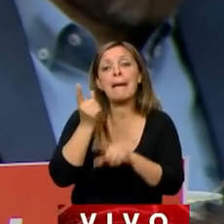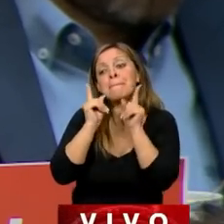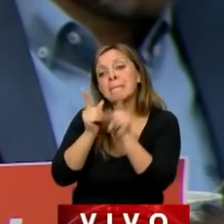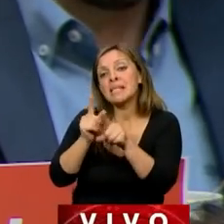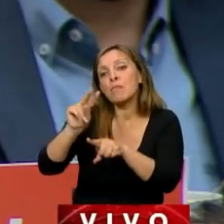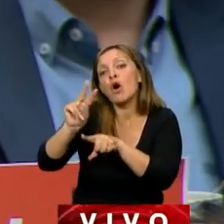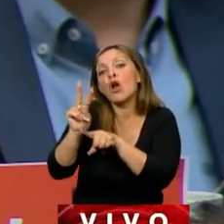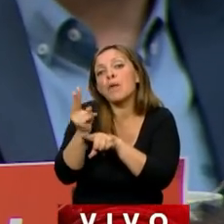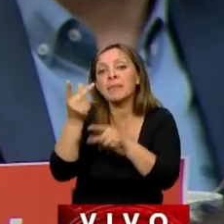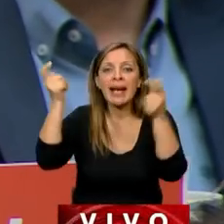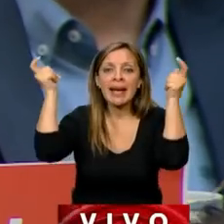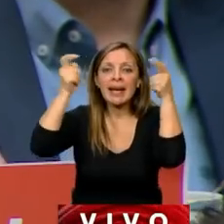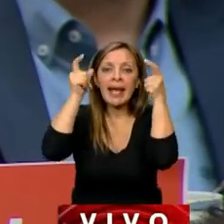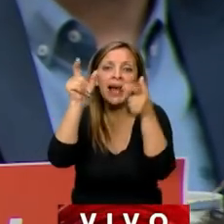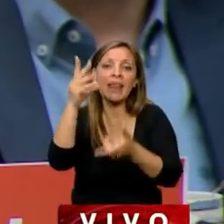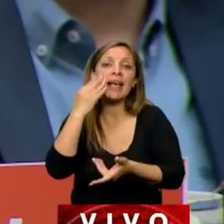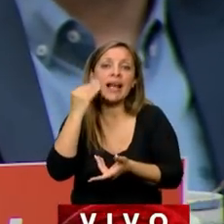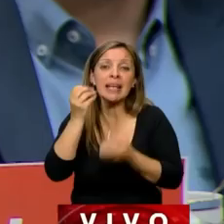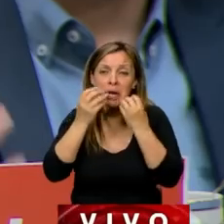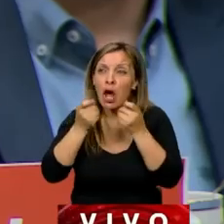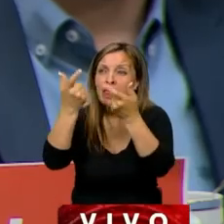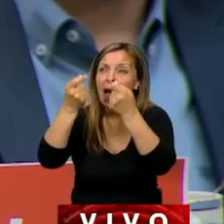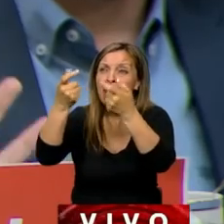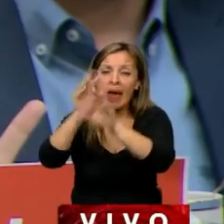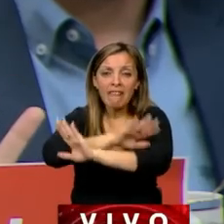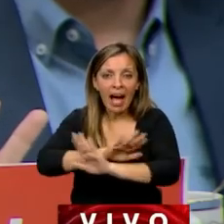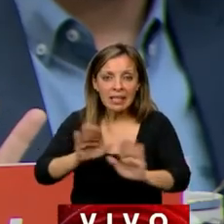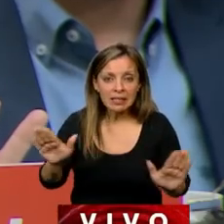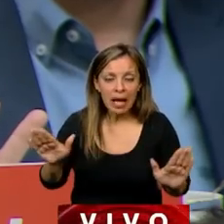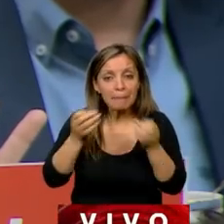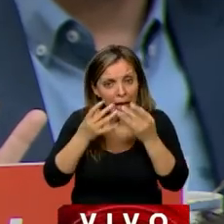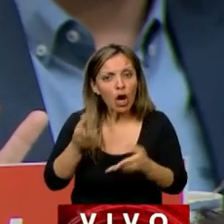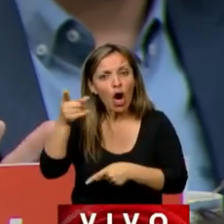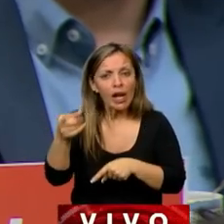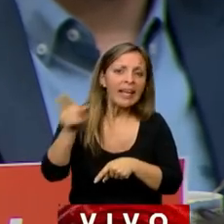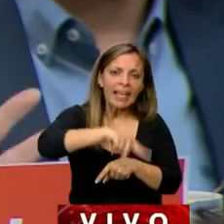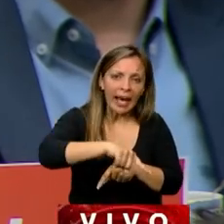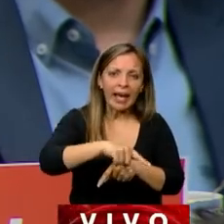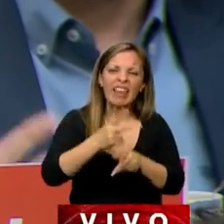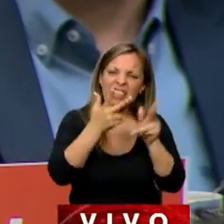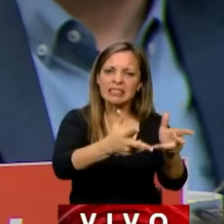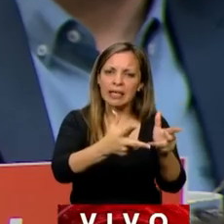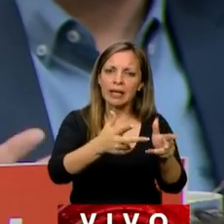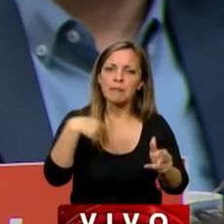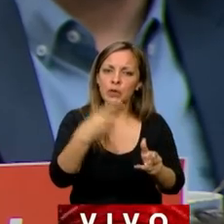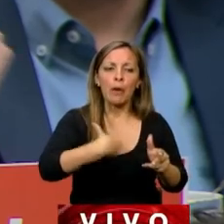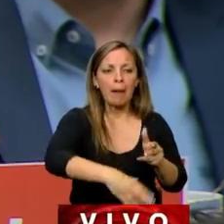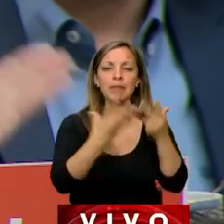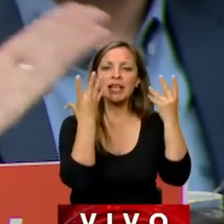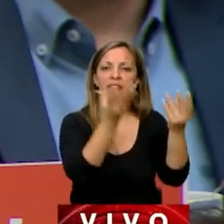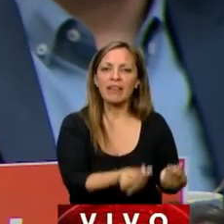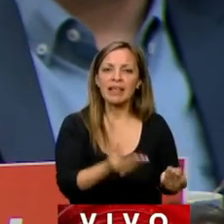difunta reina de Inglaterra, en lugar de decir que vamos a defender